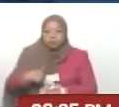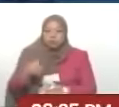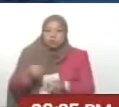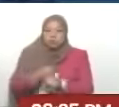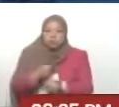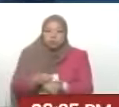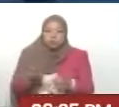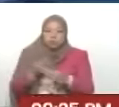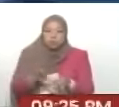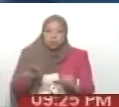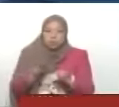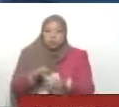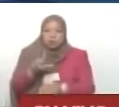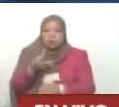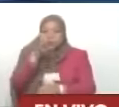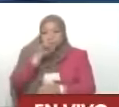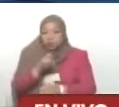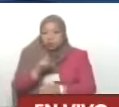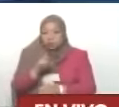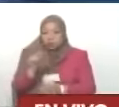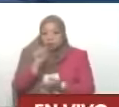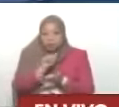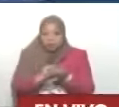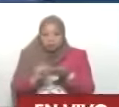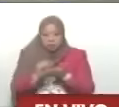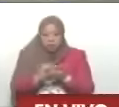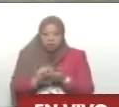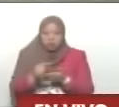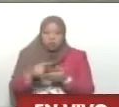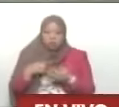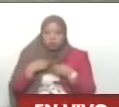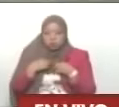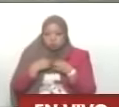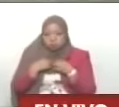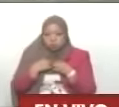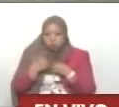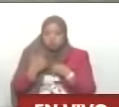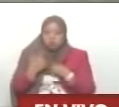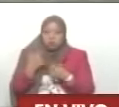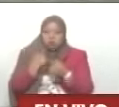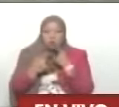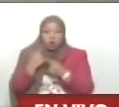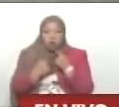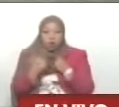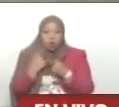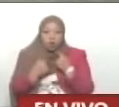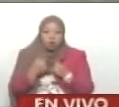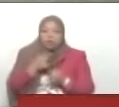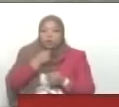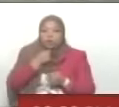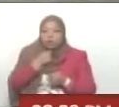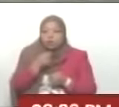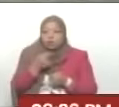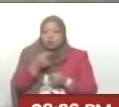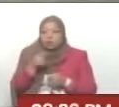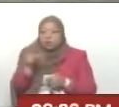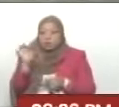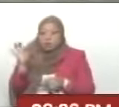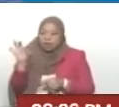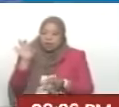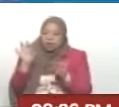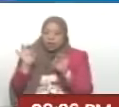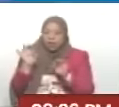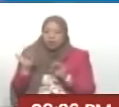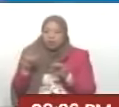contó, a los 3 años que quería ser diseñadora de moda. Ella siempre se combinaba la ropa, tuvo curiosidad por las telas, por